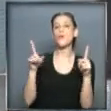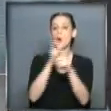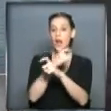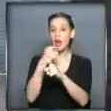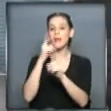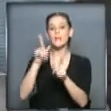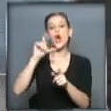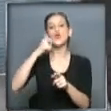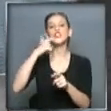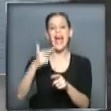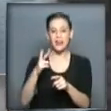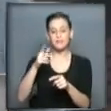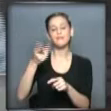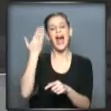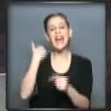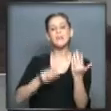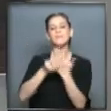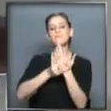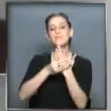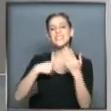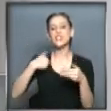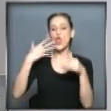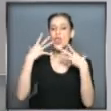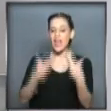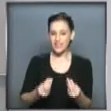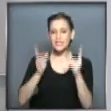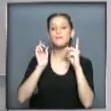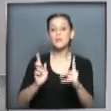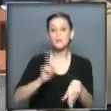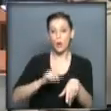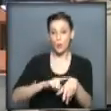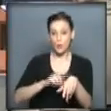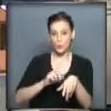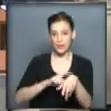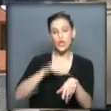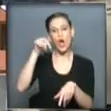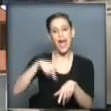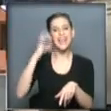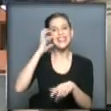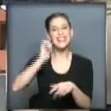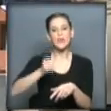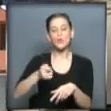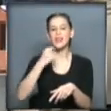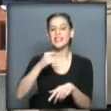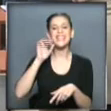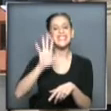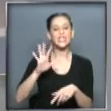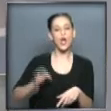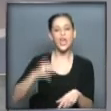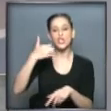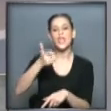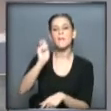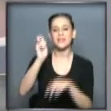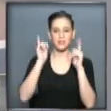Camilión, ministro de Defensa, en momentos en que ocurrió el ilícito, a quien el tribunal sentenció a 5 años y 6 meses de